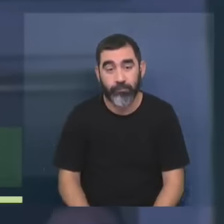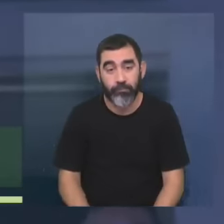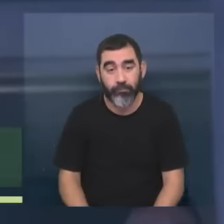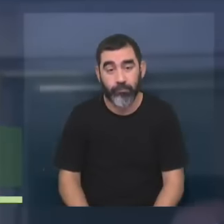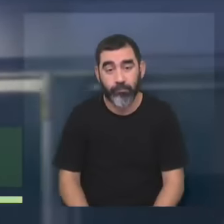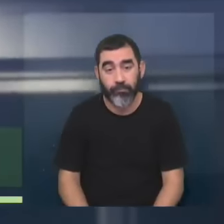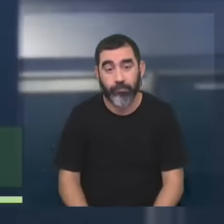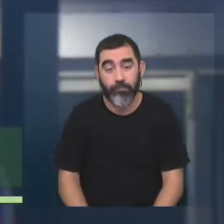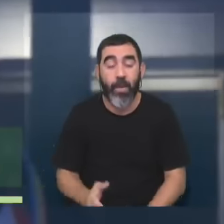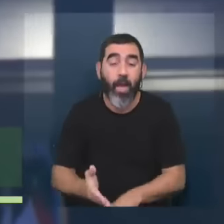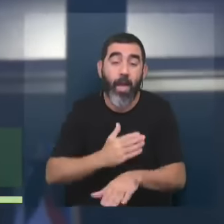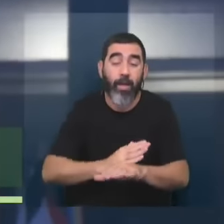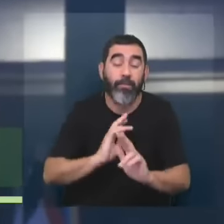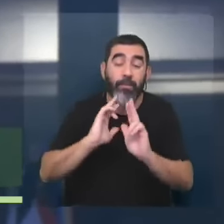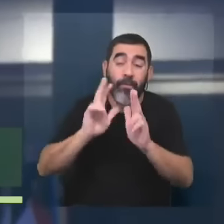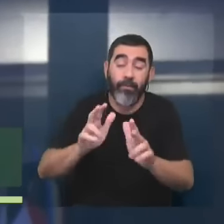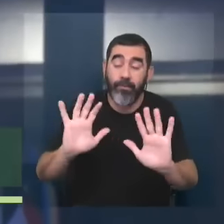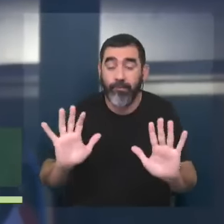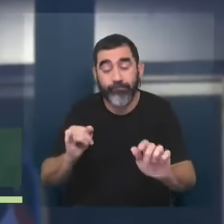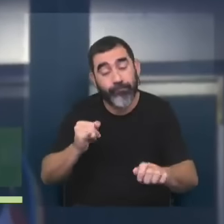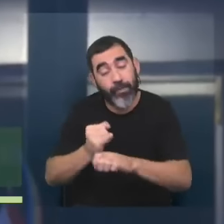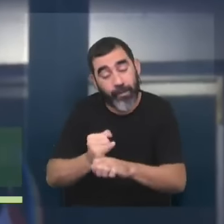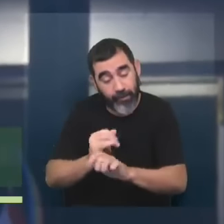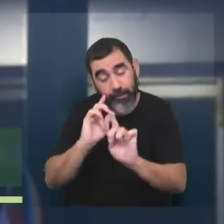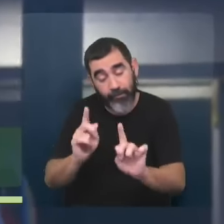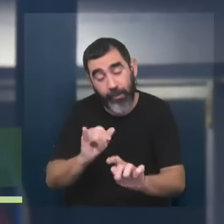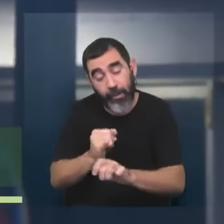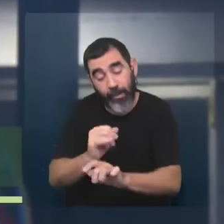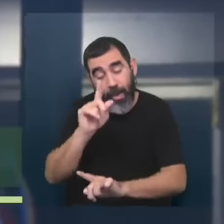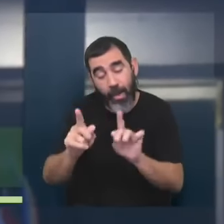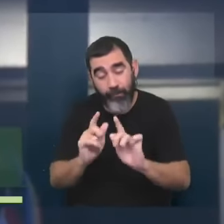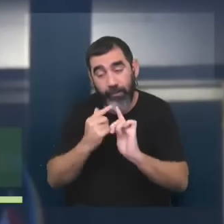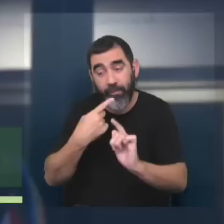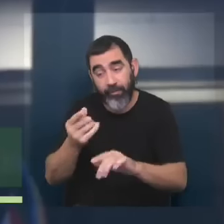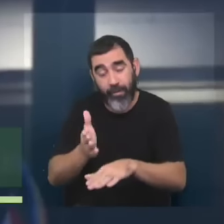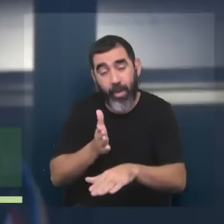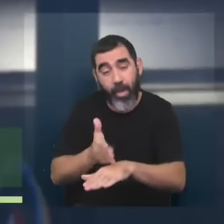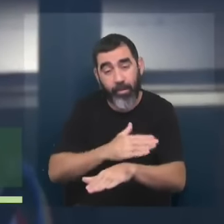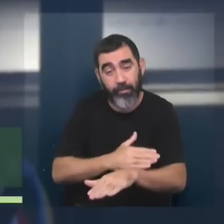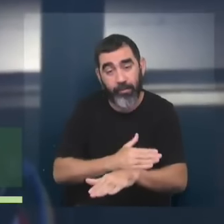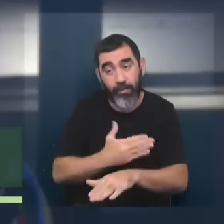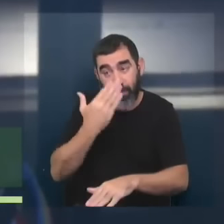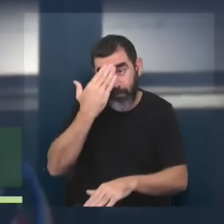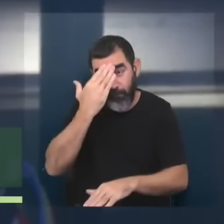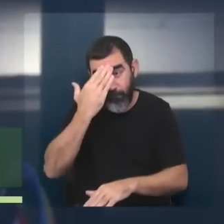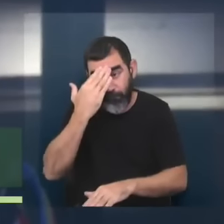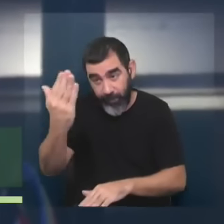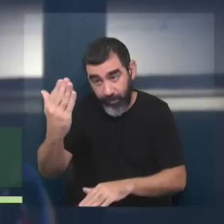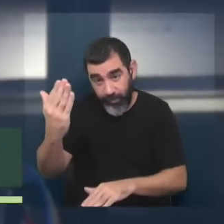los pronósticos le erran también si el frente